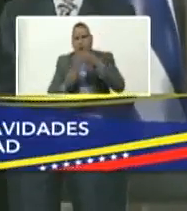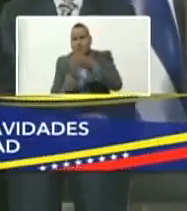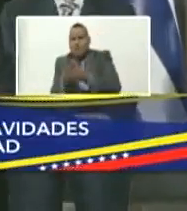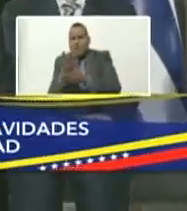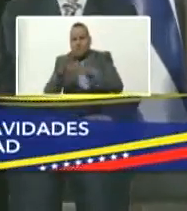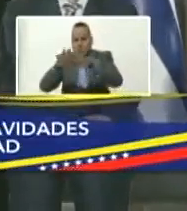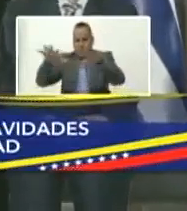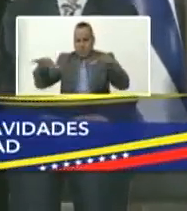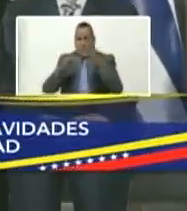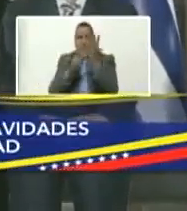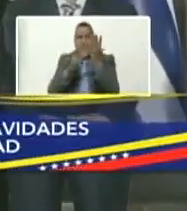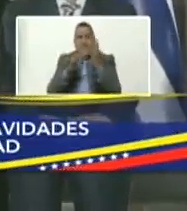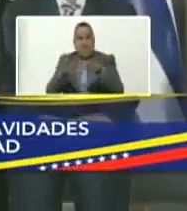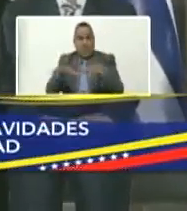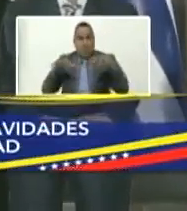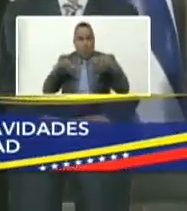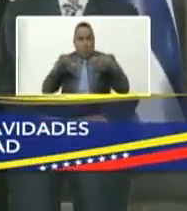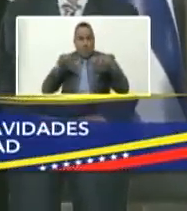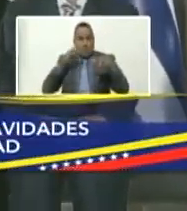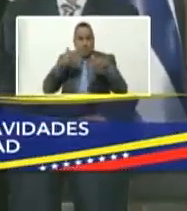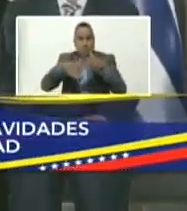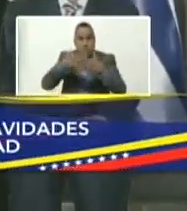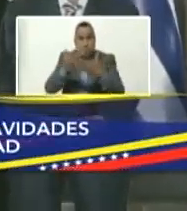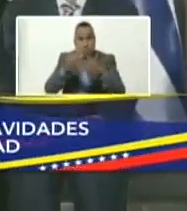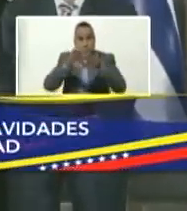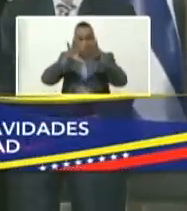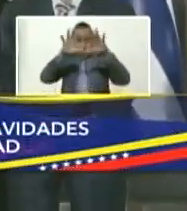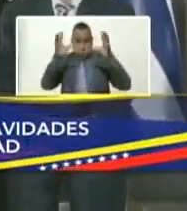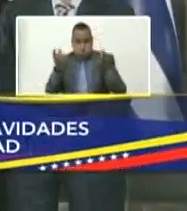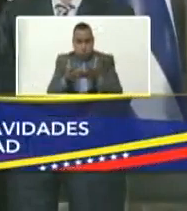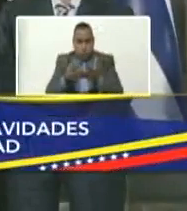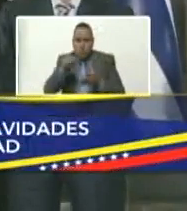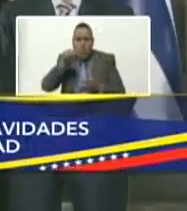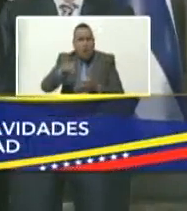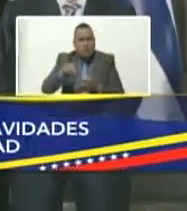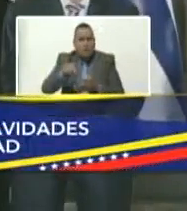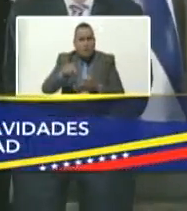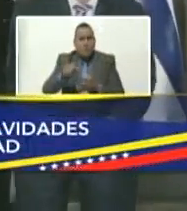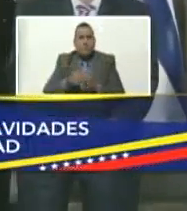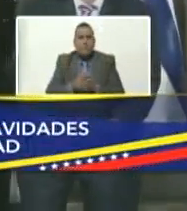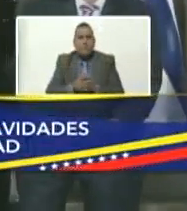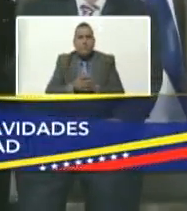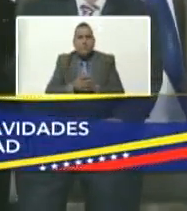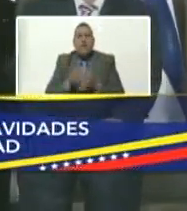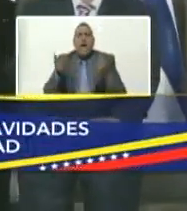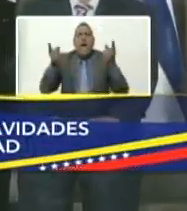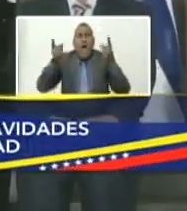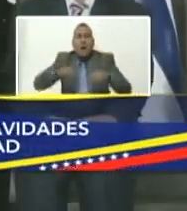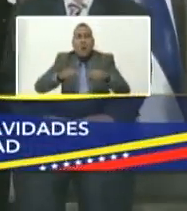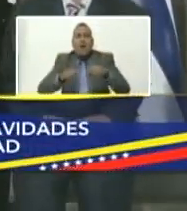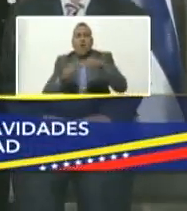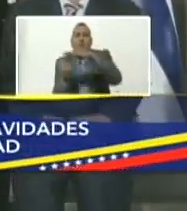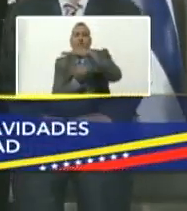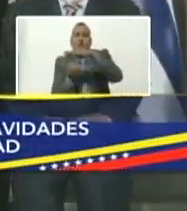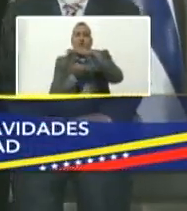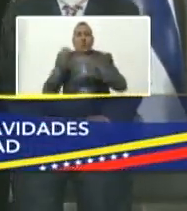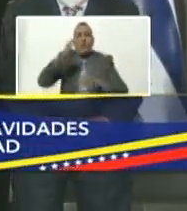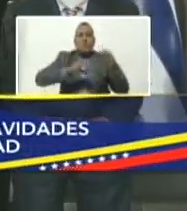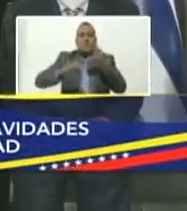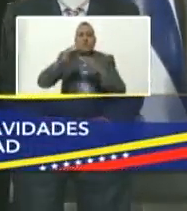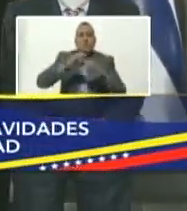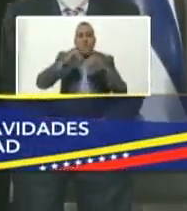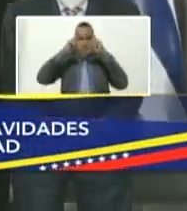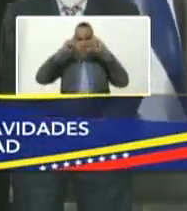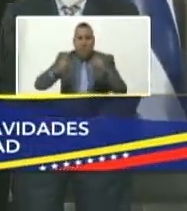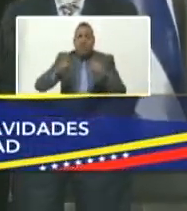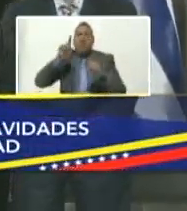mayor tecnología mundial, ya coordinado con las instituciones científicas de Cuba, empezar a producir la